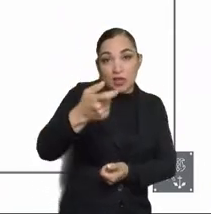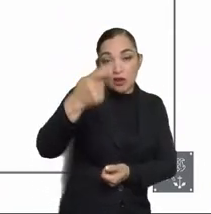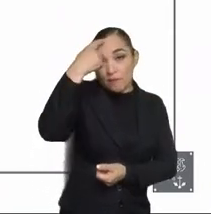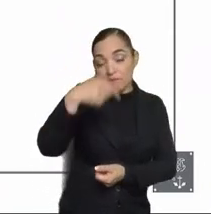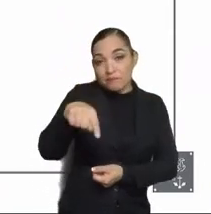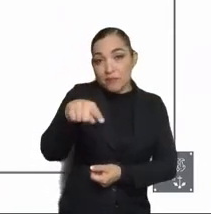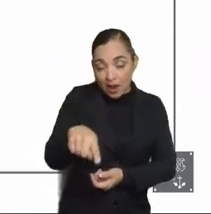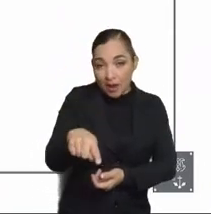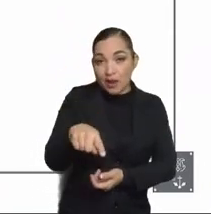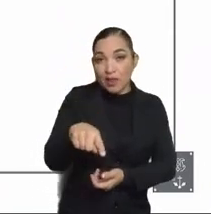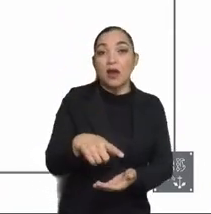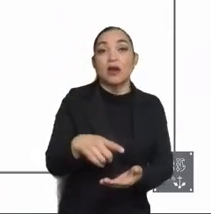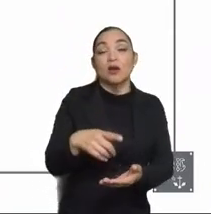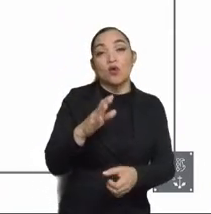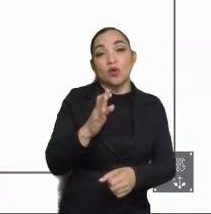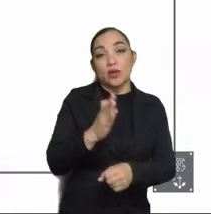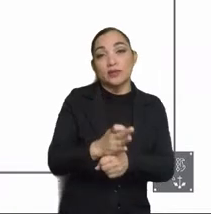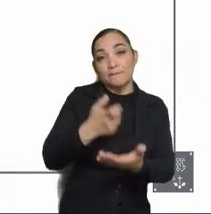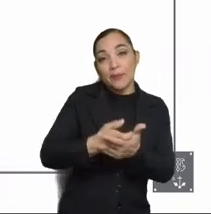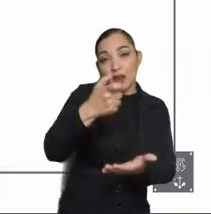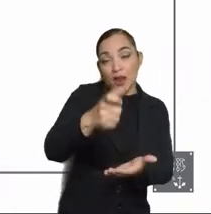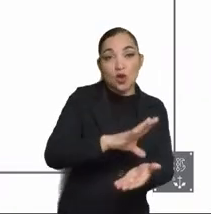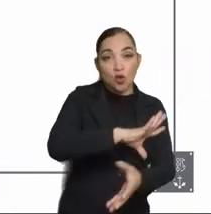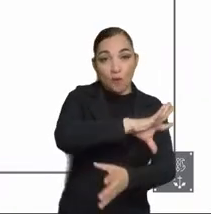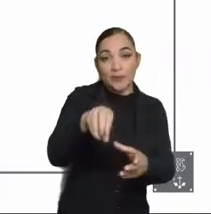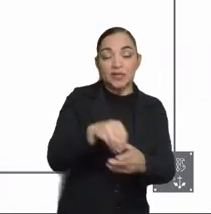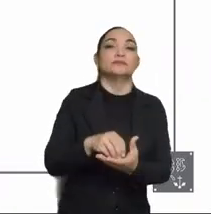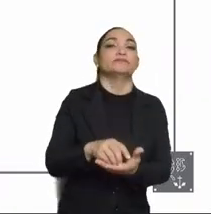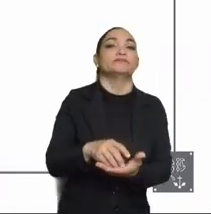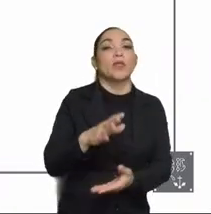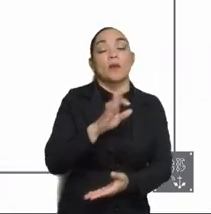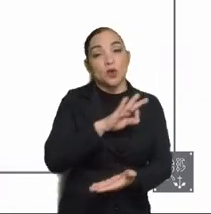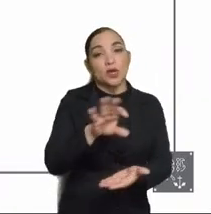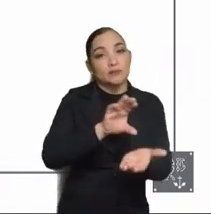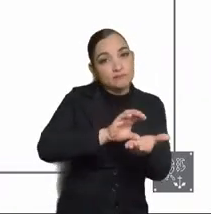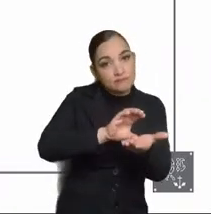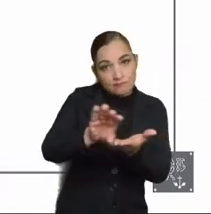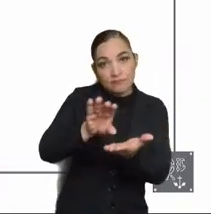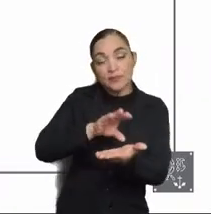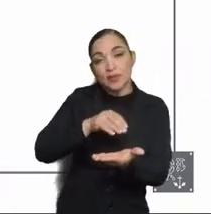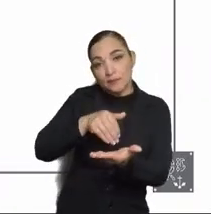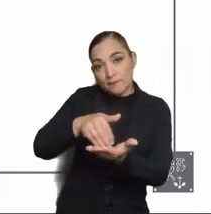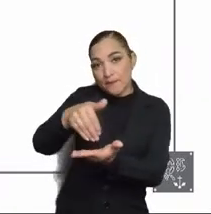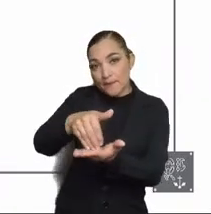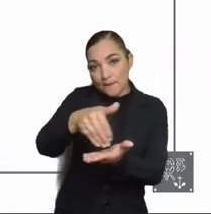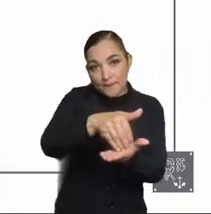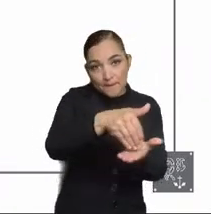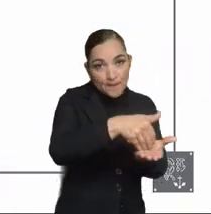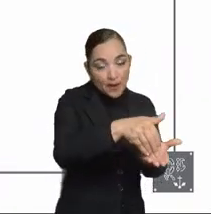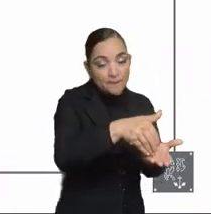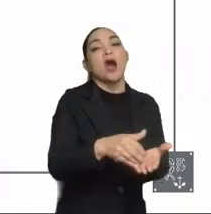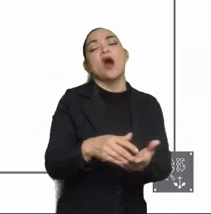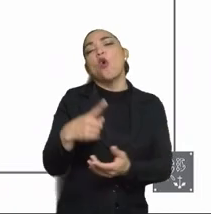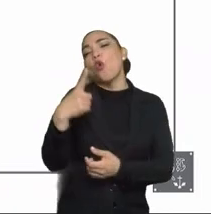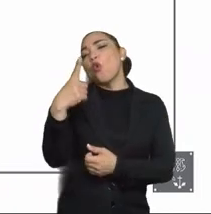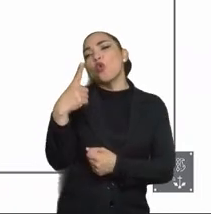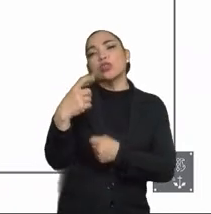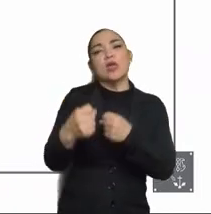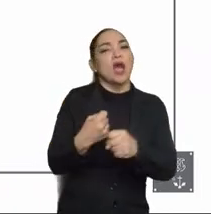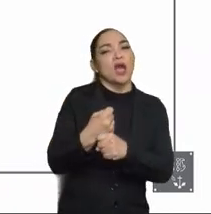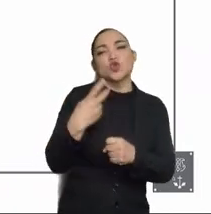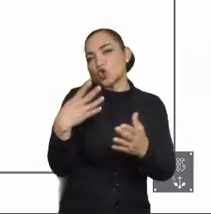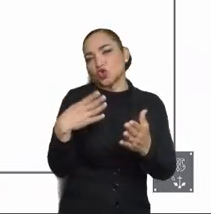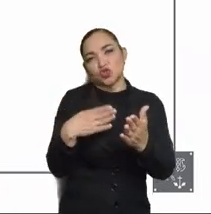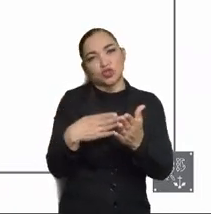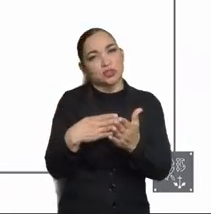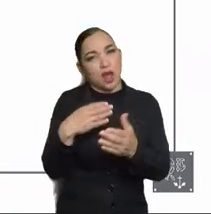adeudo vehicular. Hay muchos que se acercan y quisieran abonar 1 o 2 años, pero antes no se permitía por instrucción del